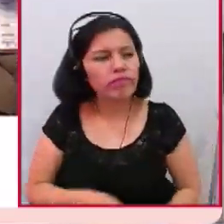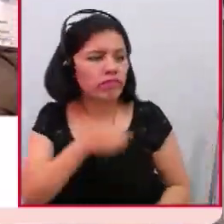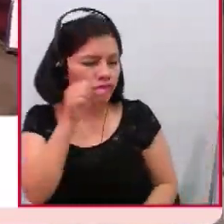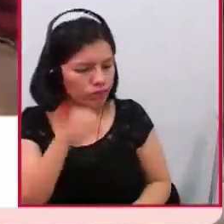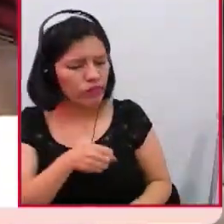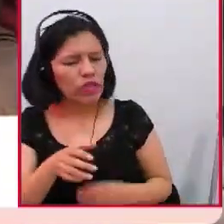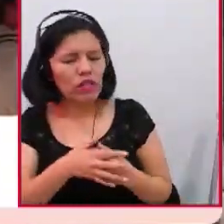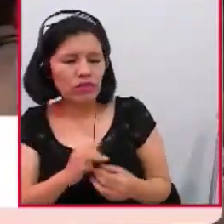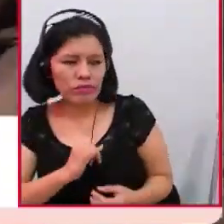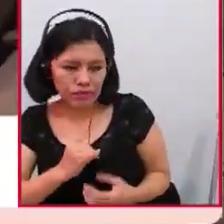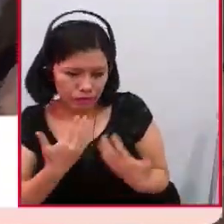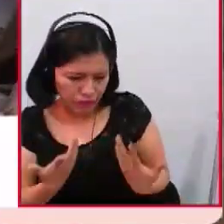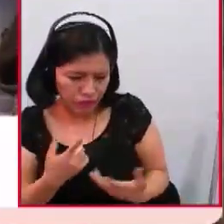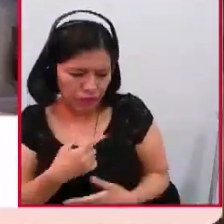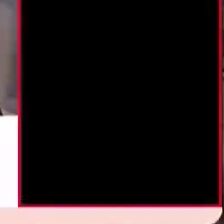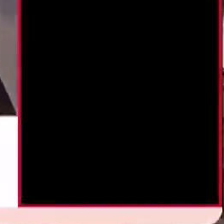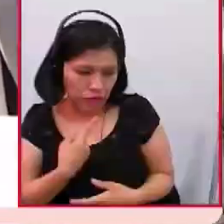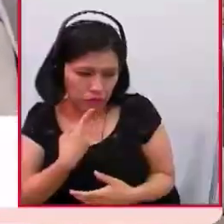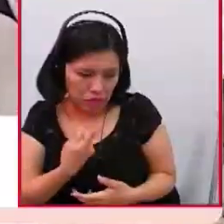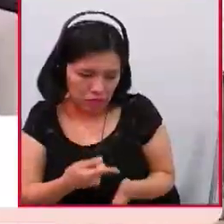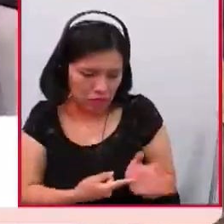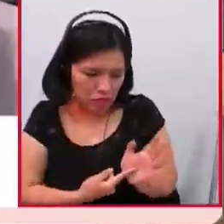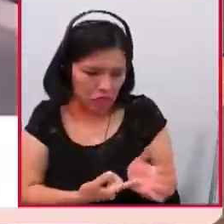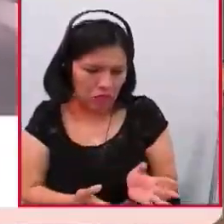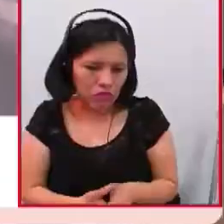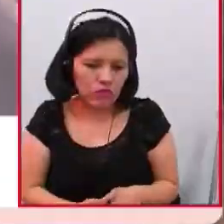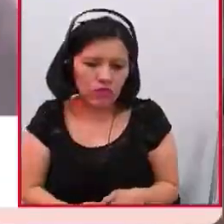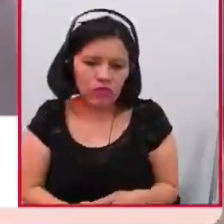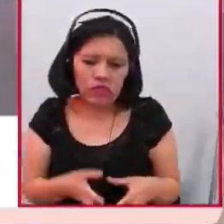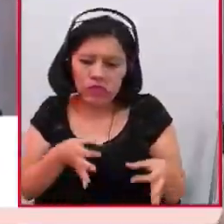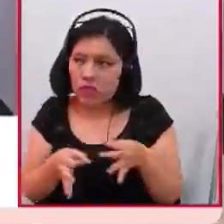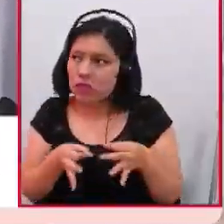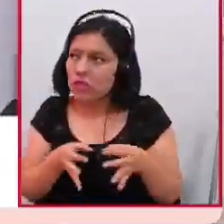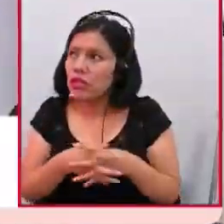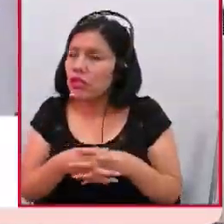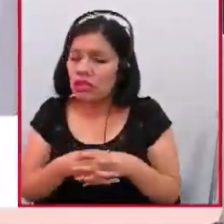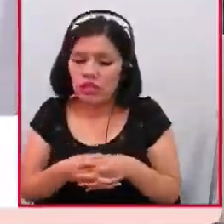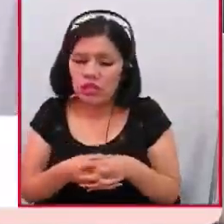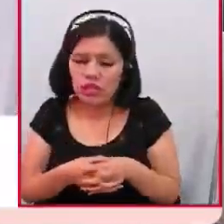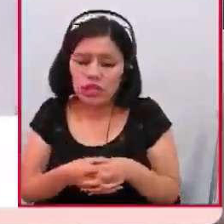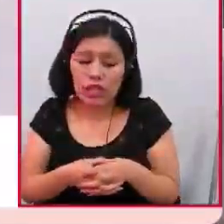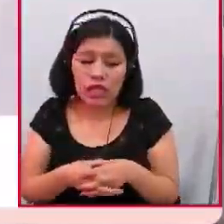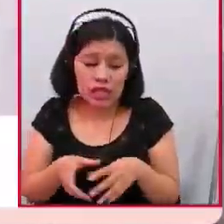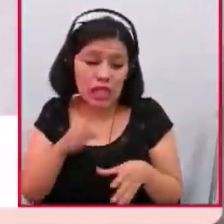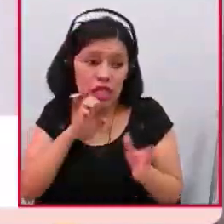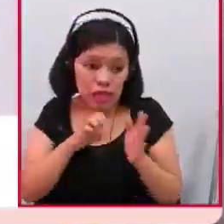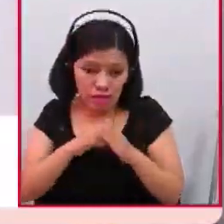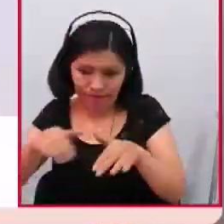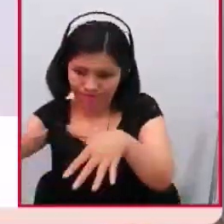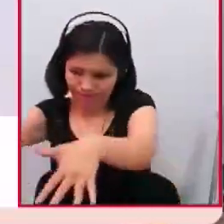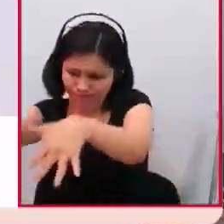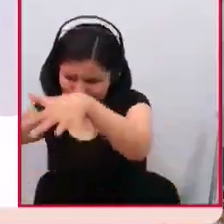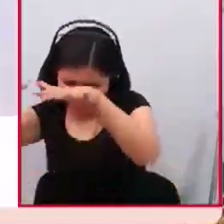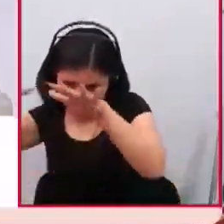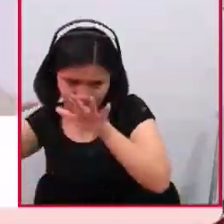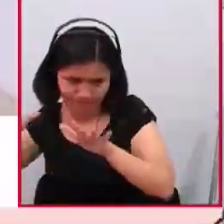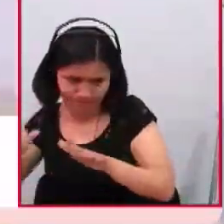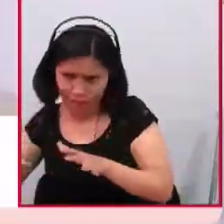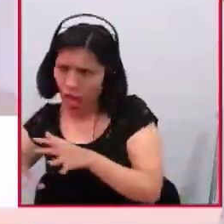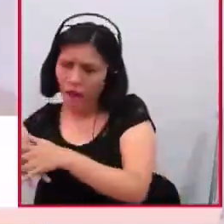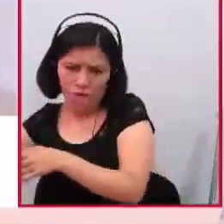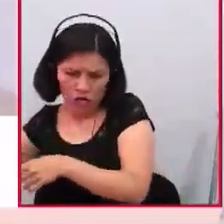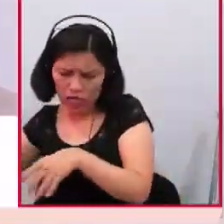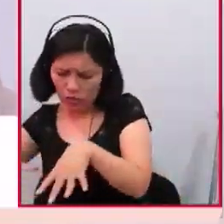básicamente un convertidor es, por ejemplo, en este caso, para explicarles el contexto, el horno está afuera, no genera emisiones,